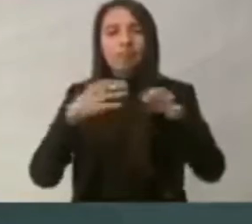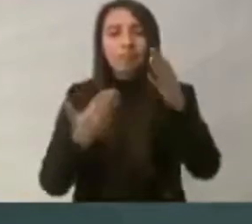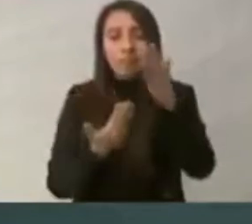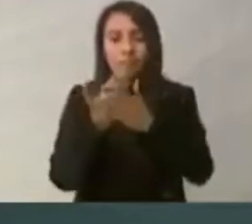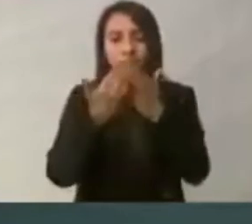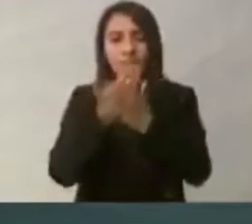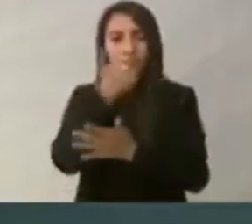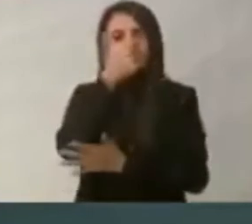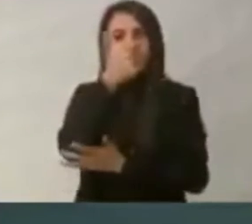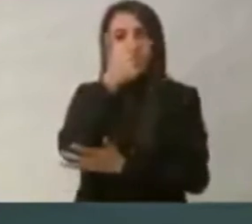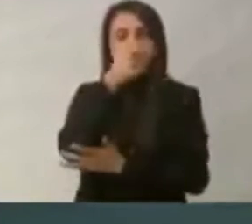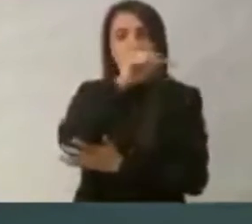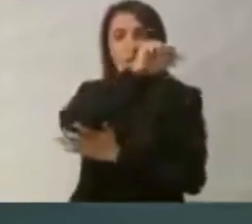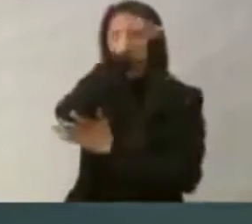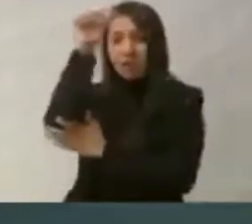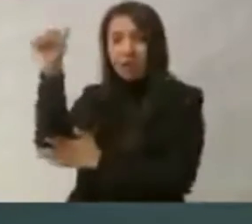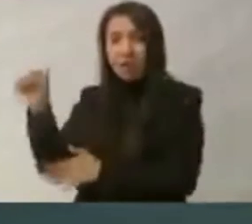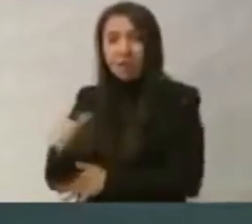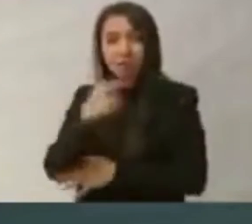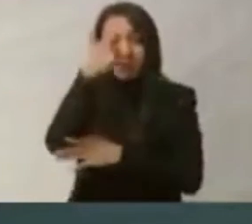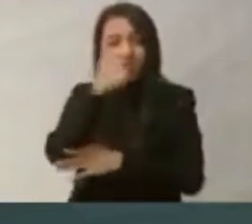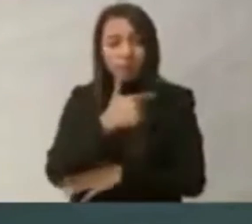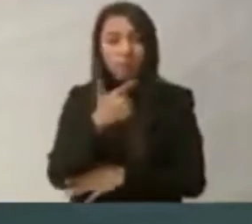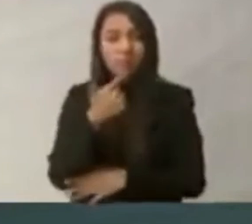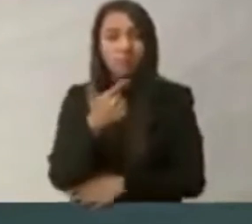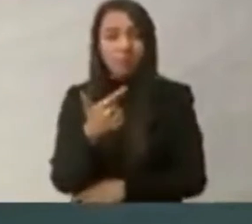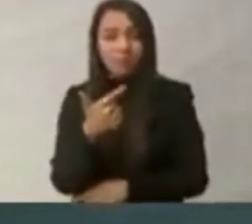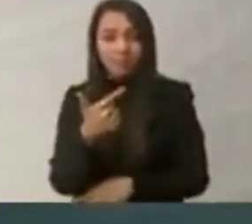mañana a 7 de la noche.